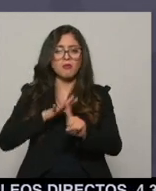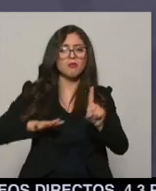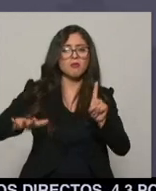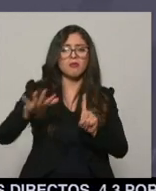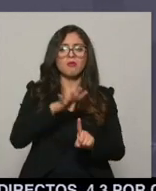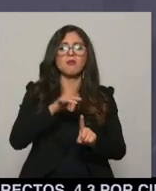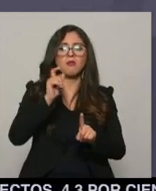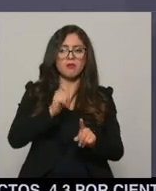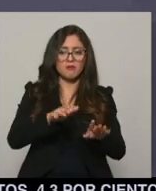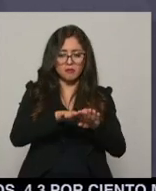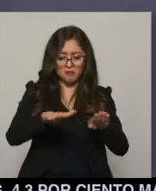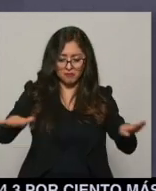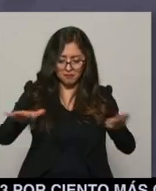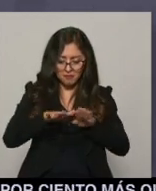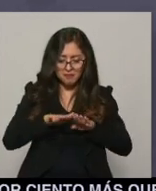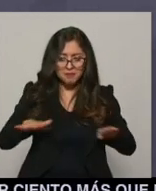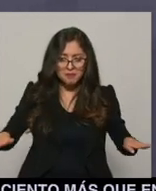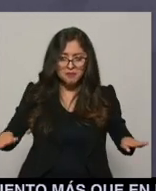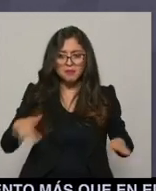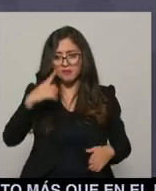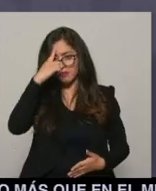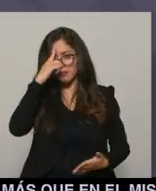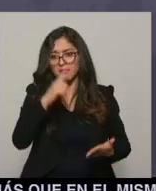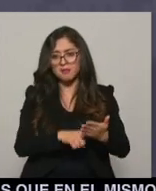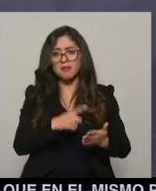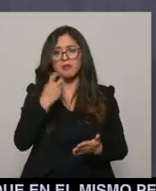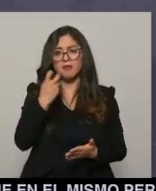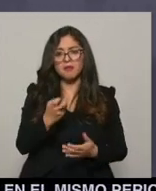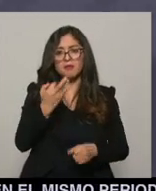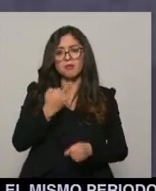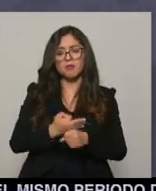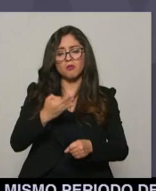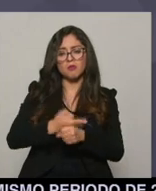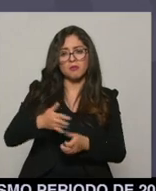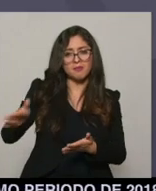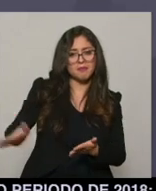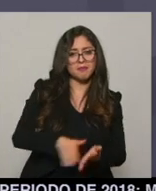el piso y basamento, me parece que son los que están ahorita pintados.